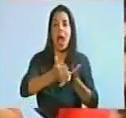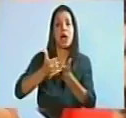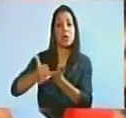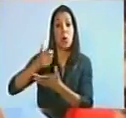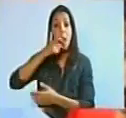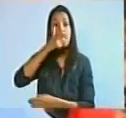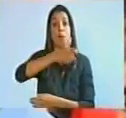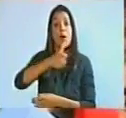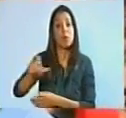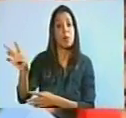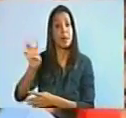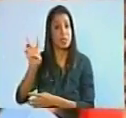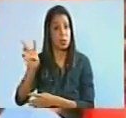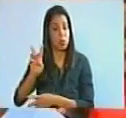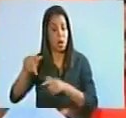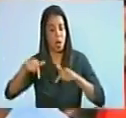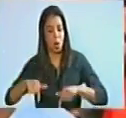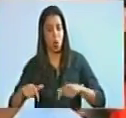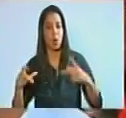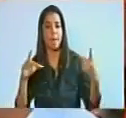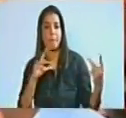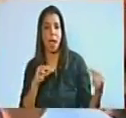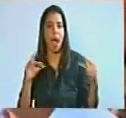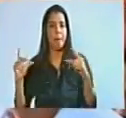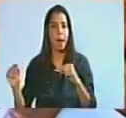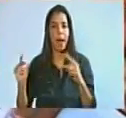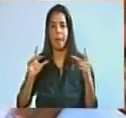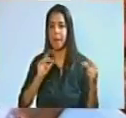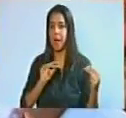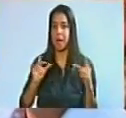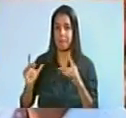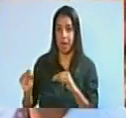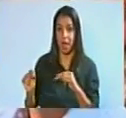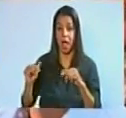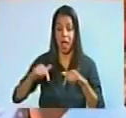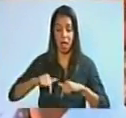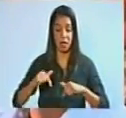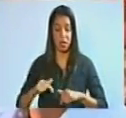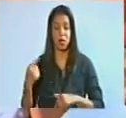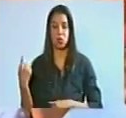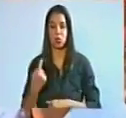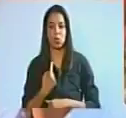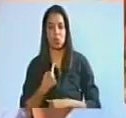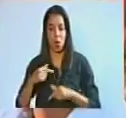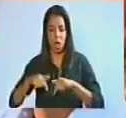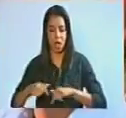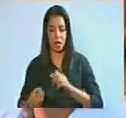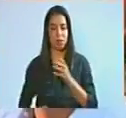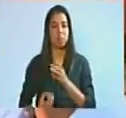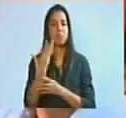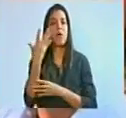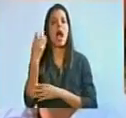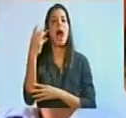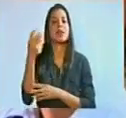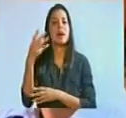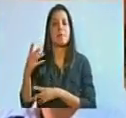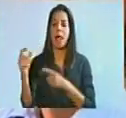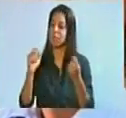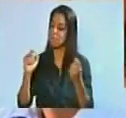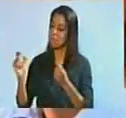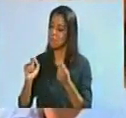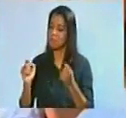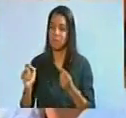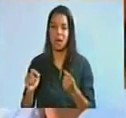diálogo que hoy nosotros hemos estado estableciendo desde que estamos en nuestra Asamblea Nacional Constituyente ha sido un